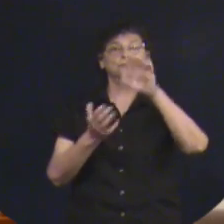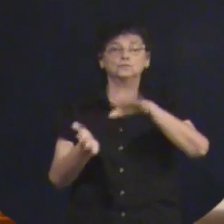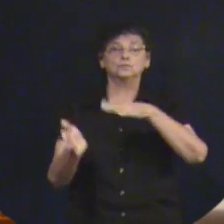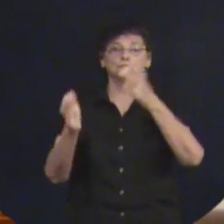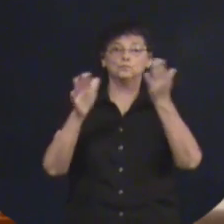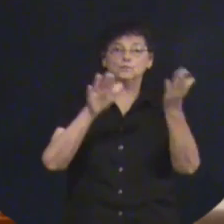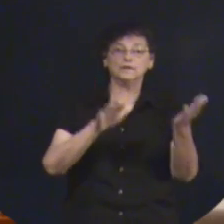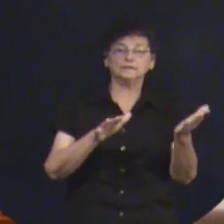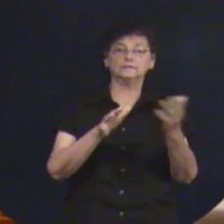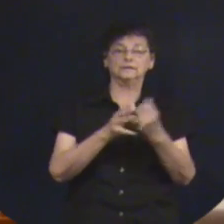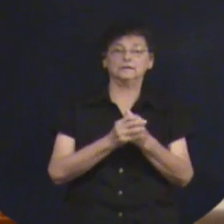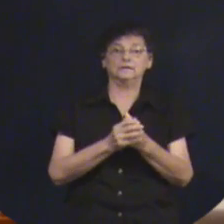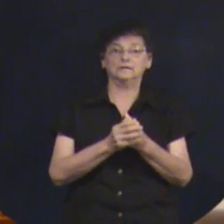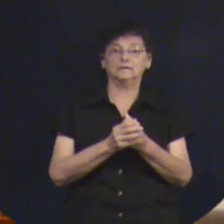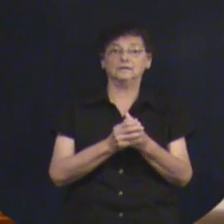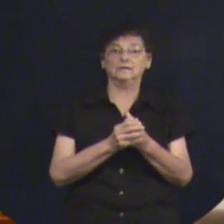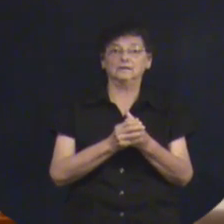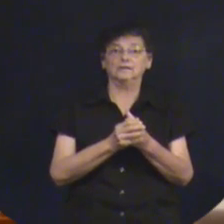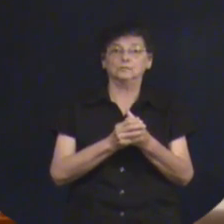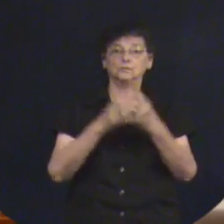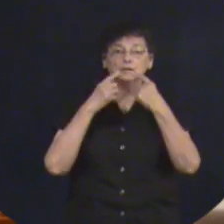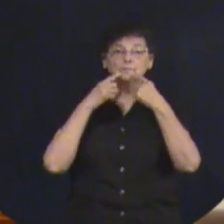Anunciamos tu muerte,